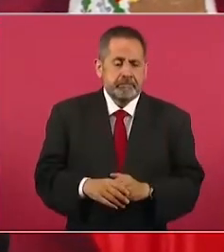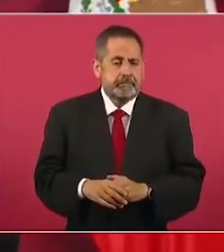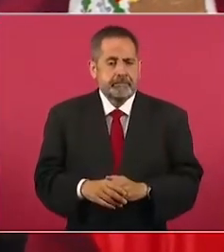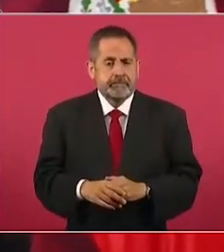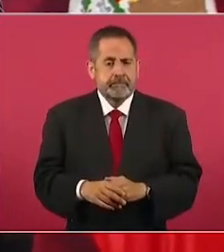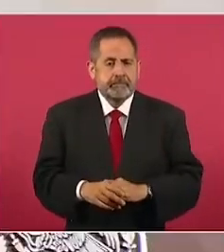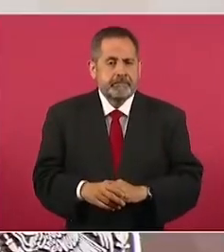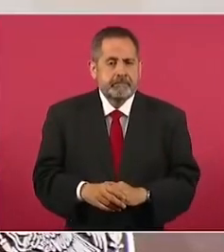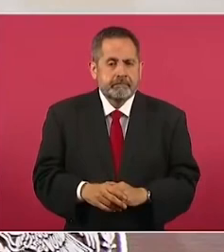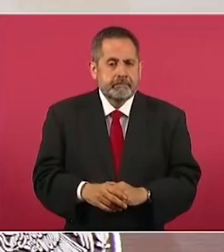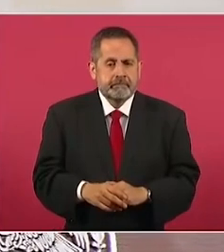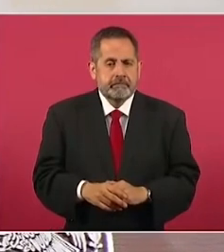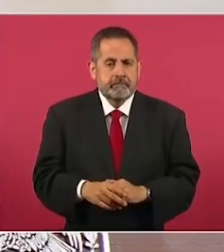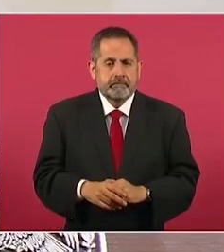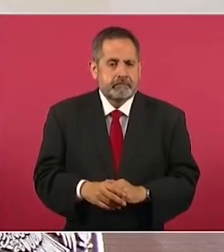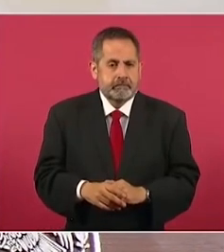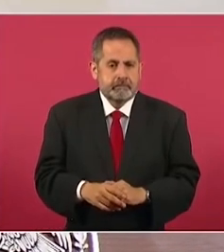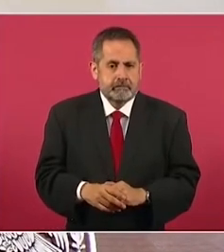sobre